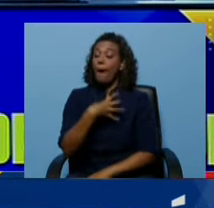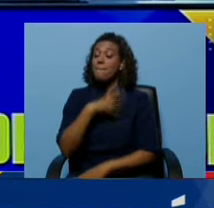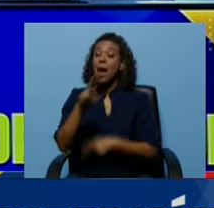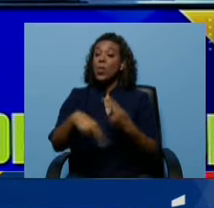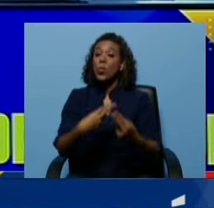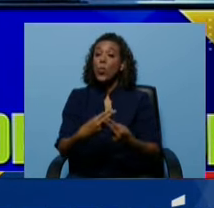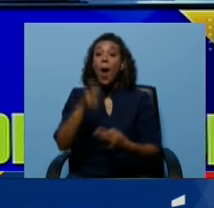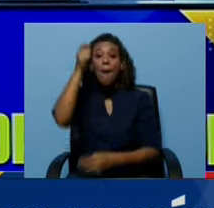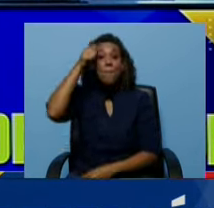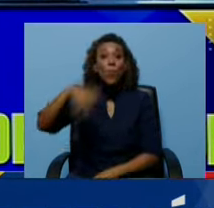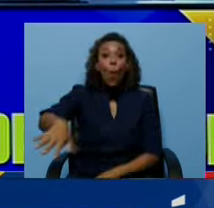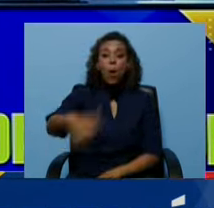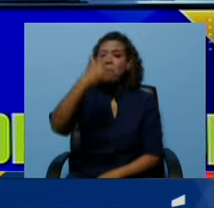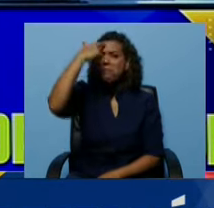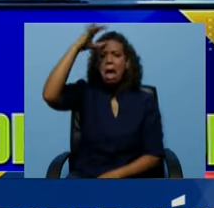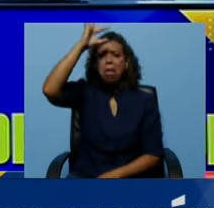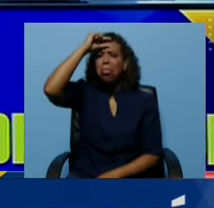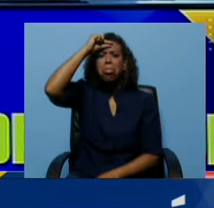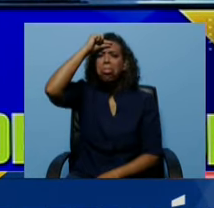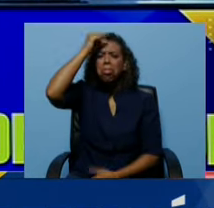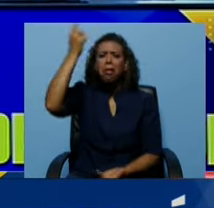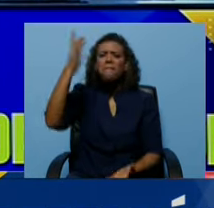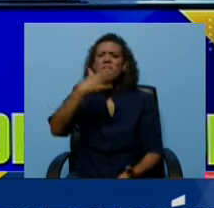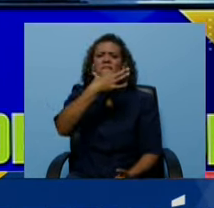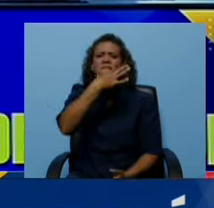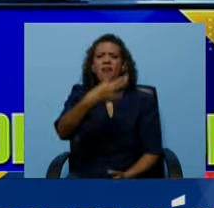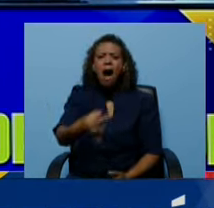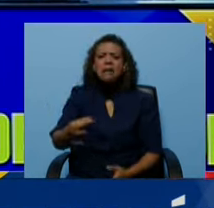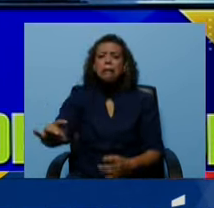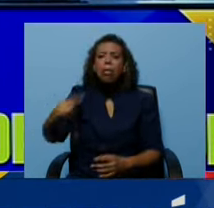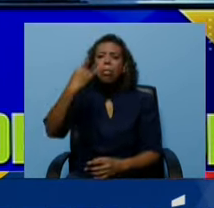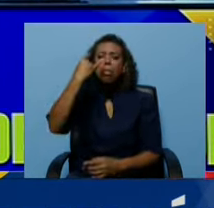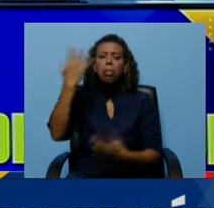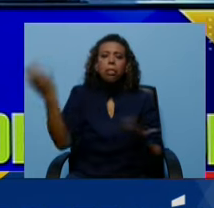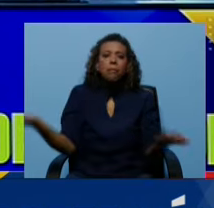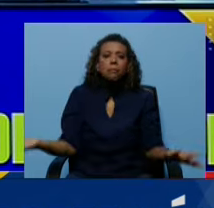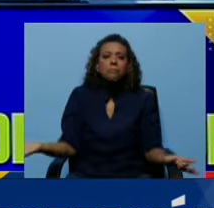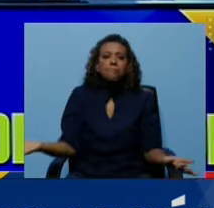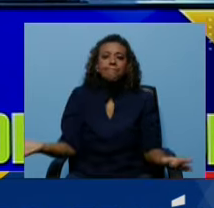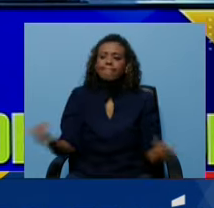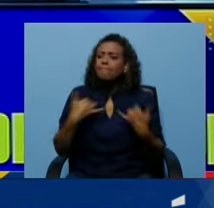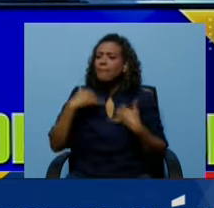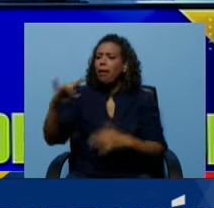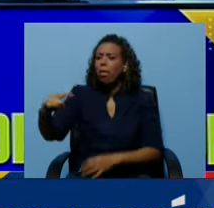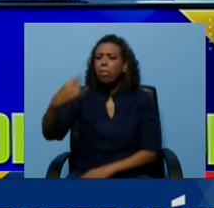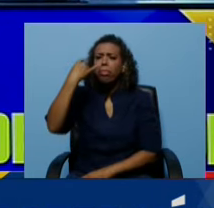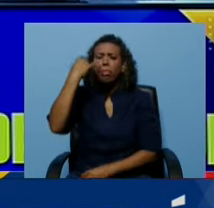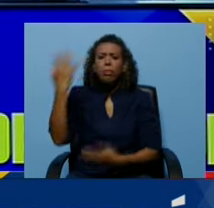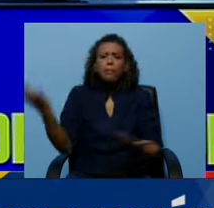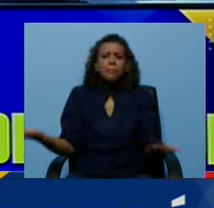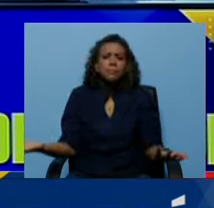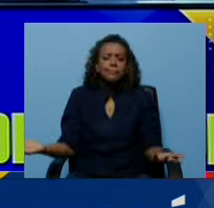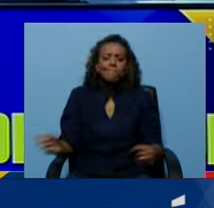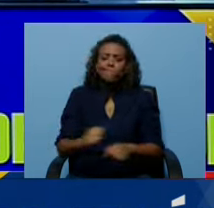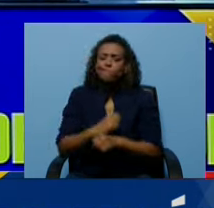Un pueblo ignorante es instrumento ciego de su propia